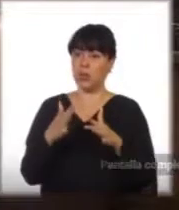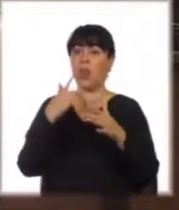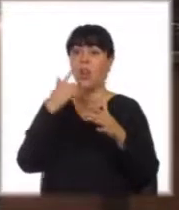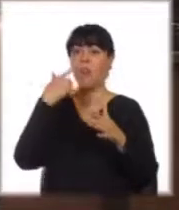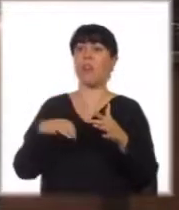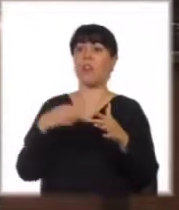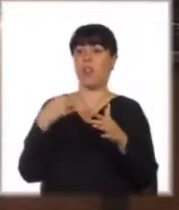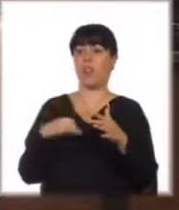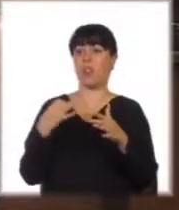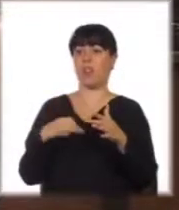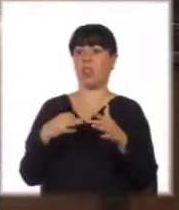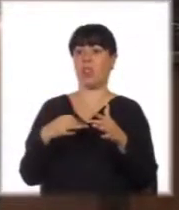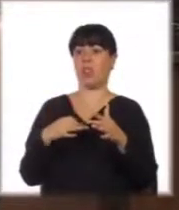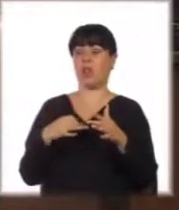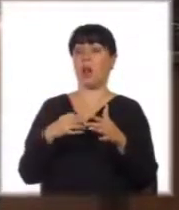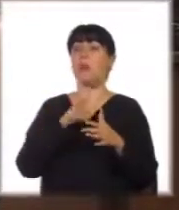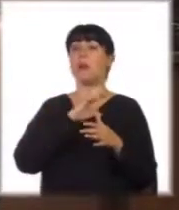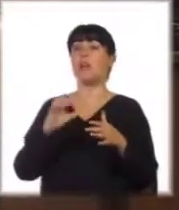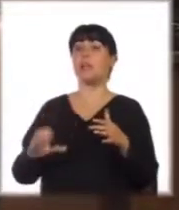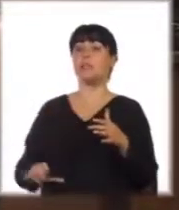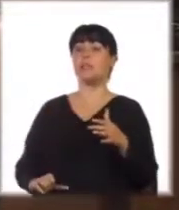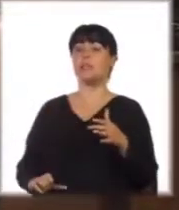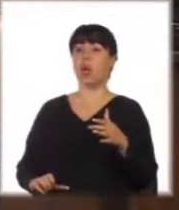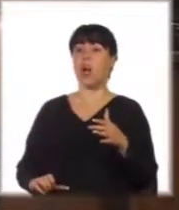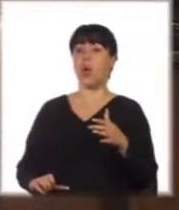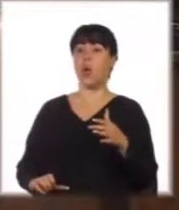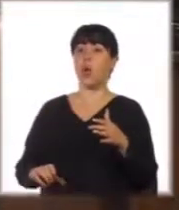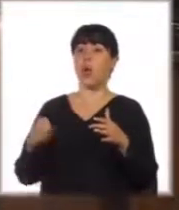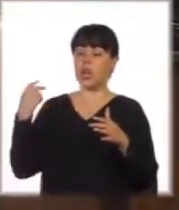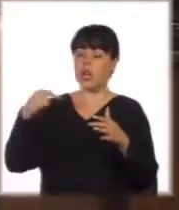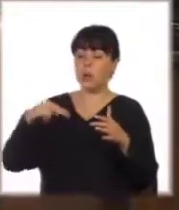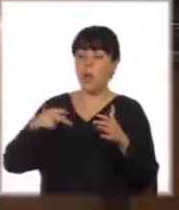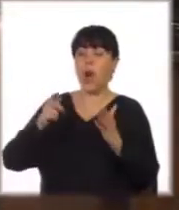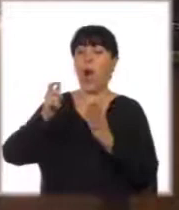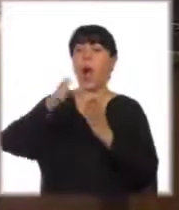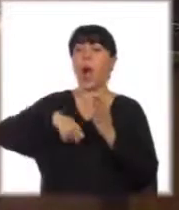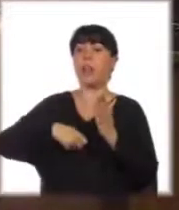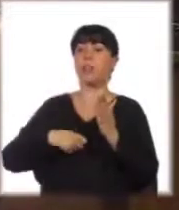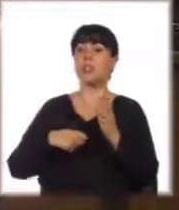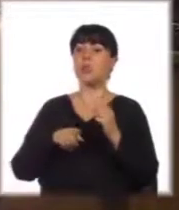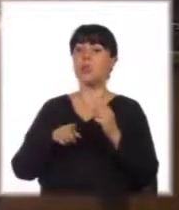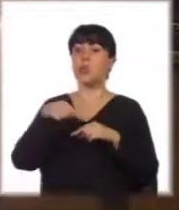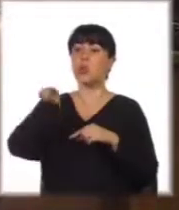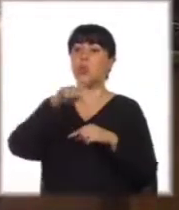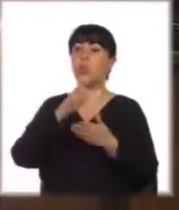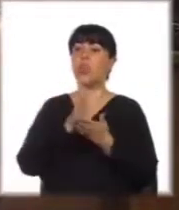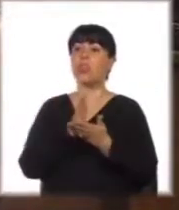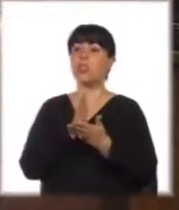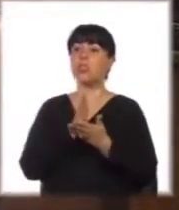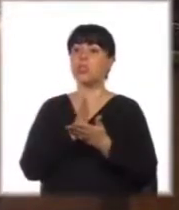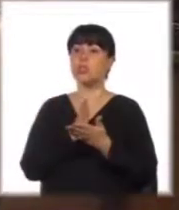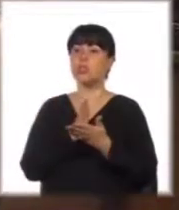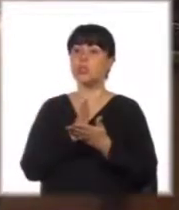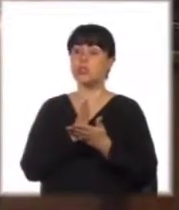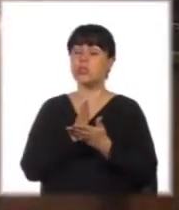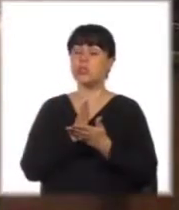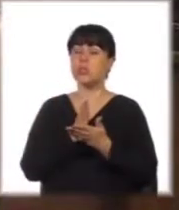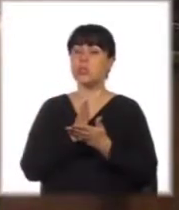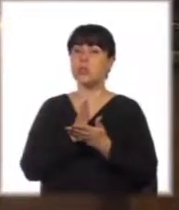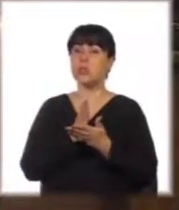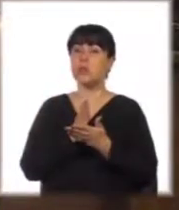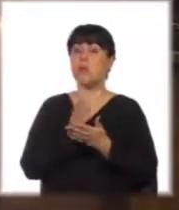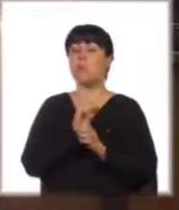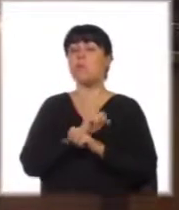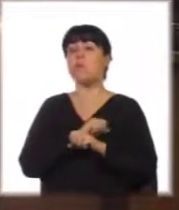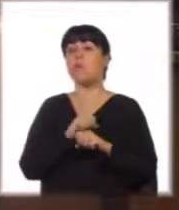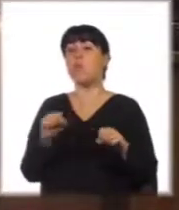verdad, para que el Estado, que nunca garantizó ni uno de tus derechos, apenas